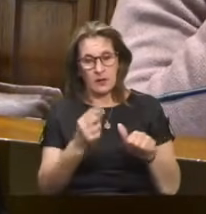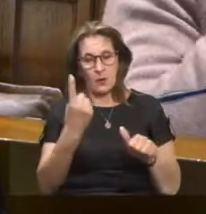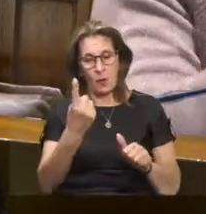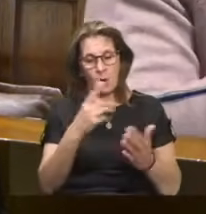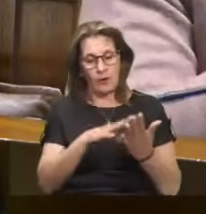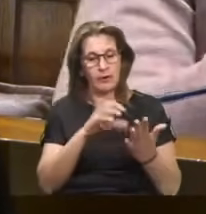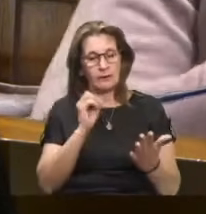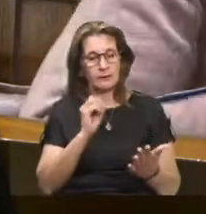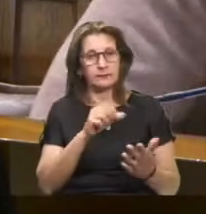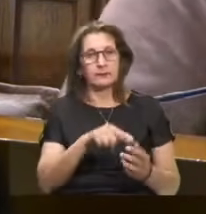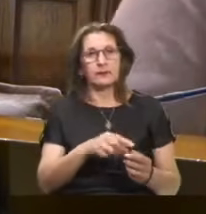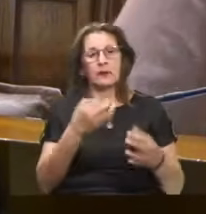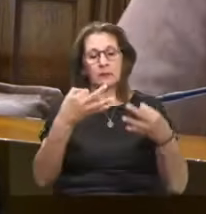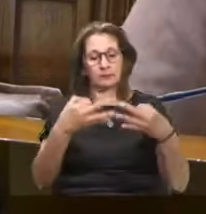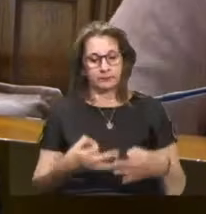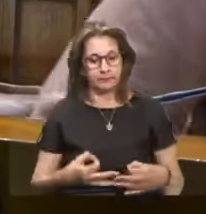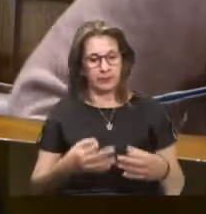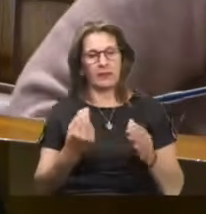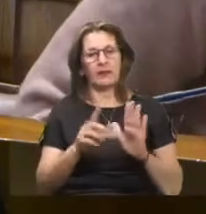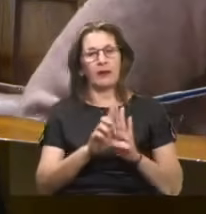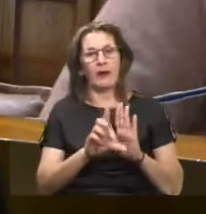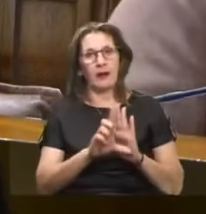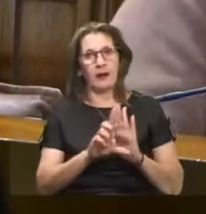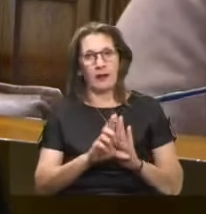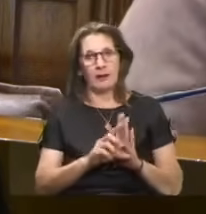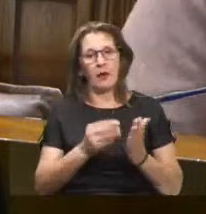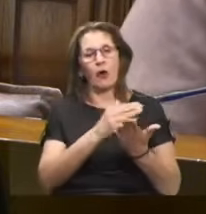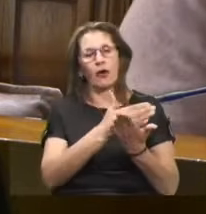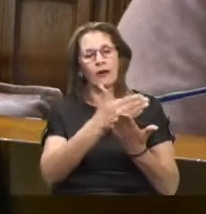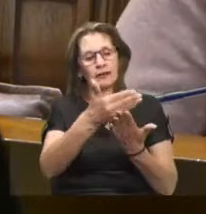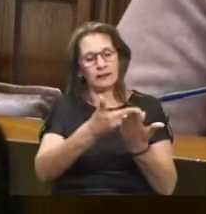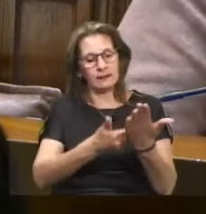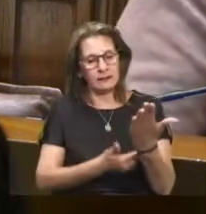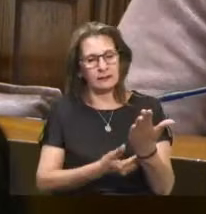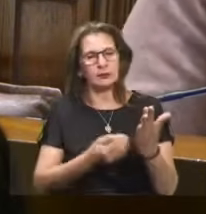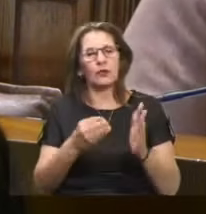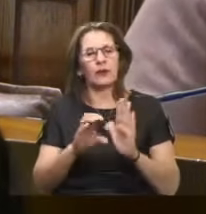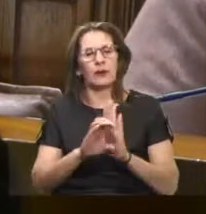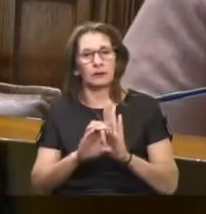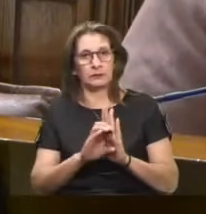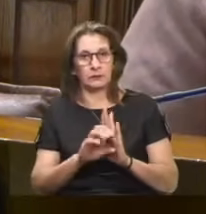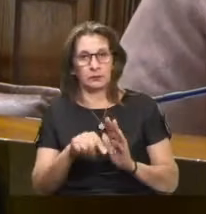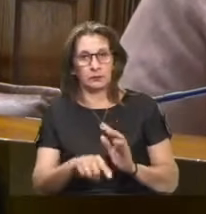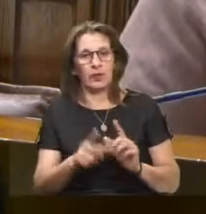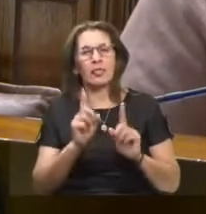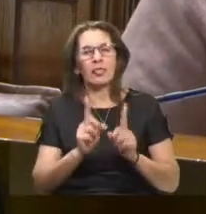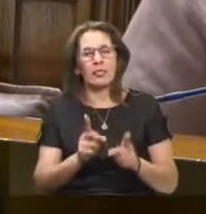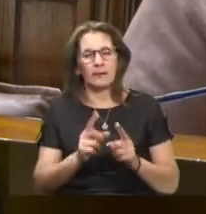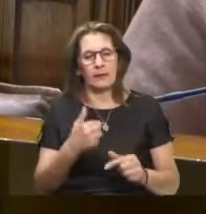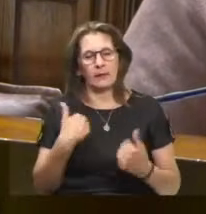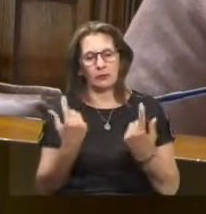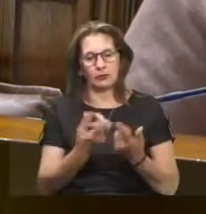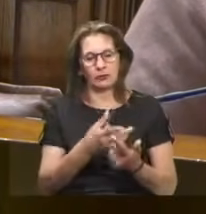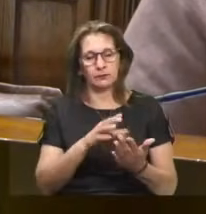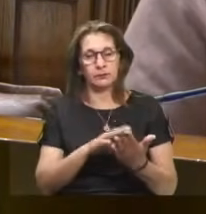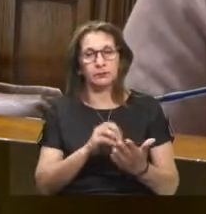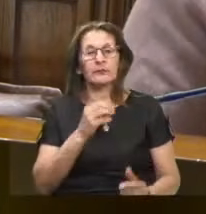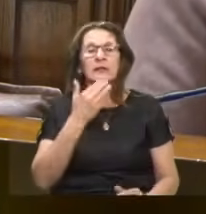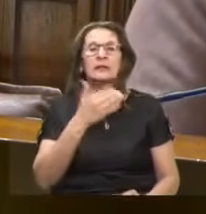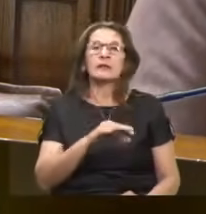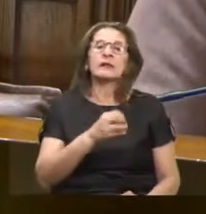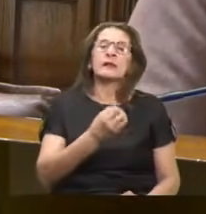interpretación armoniosa de la ley con el texto constitucional, debemos entender que la